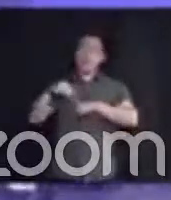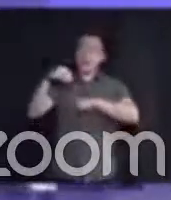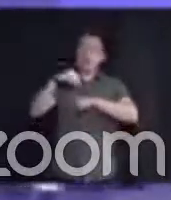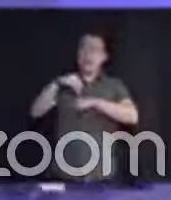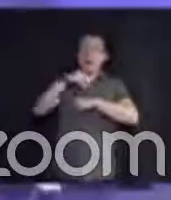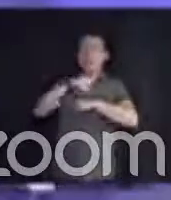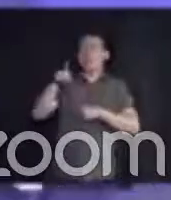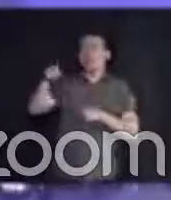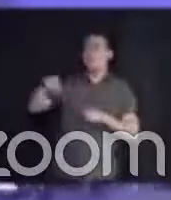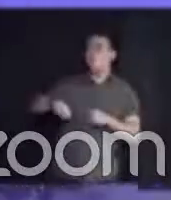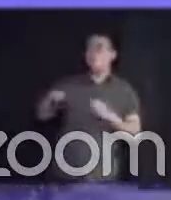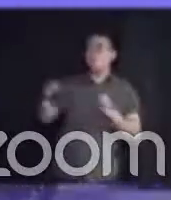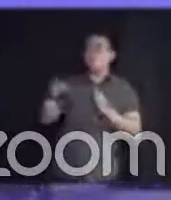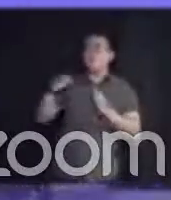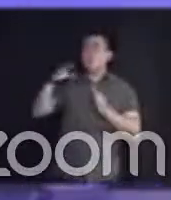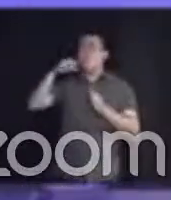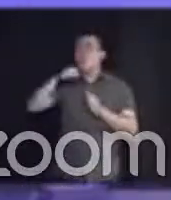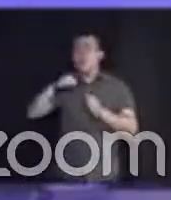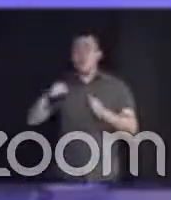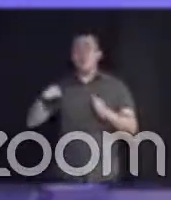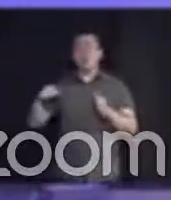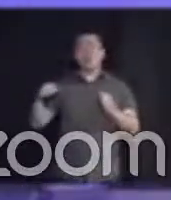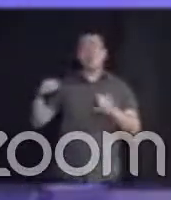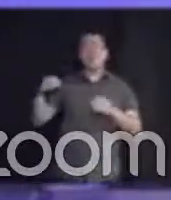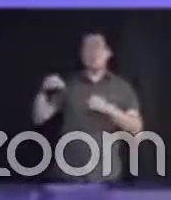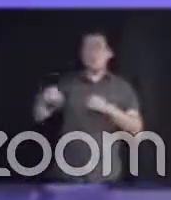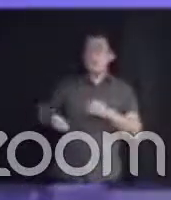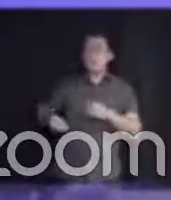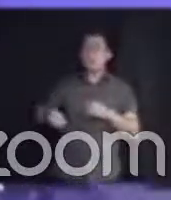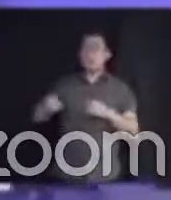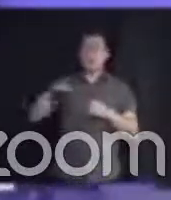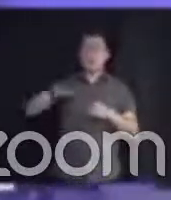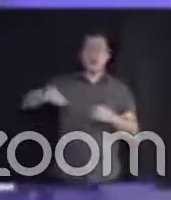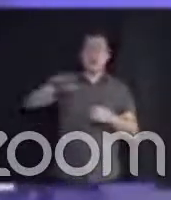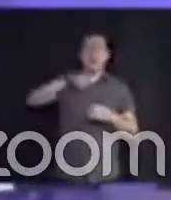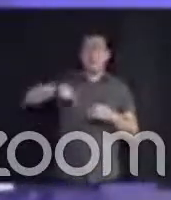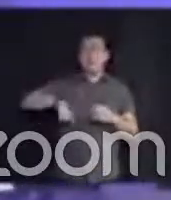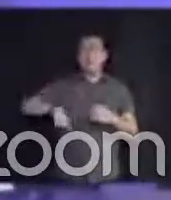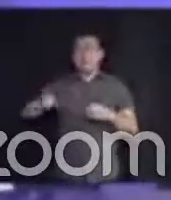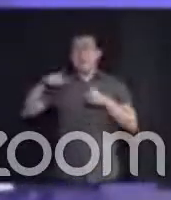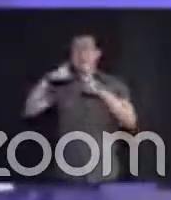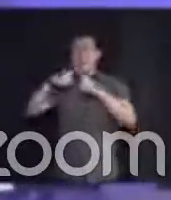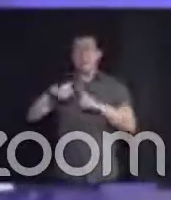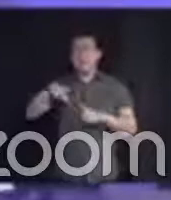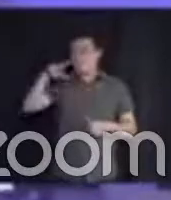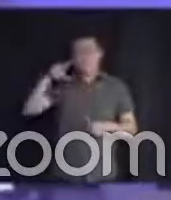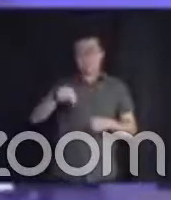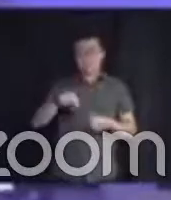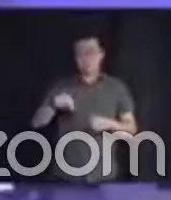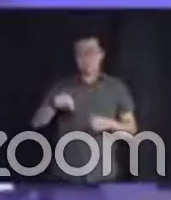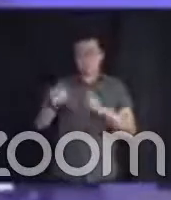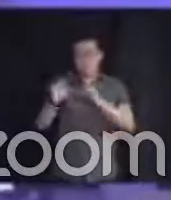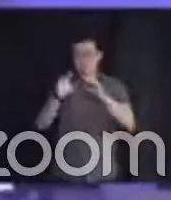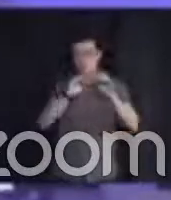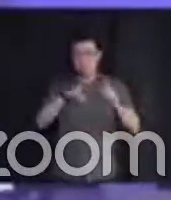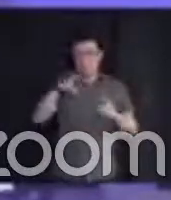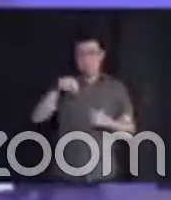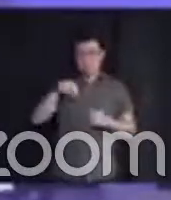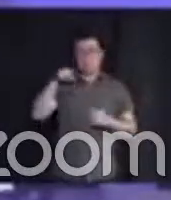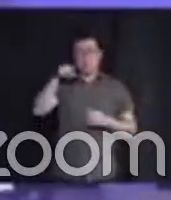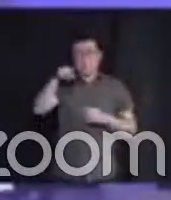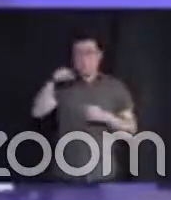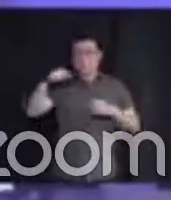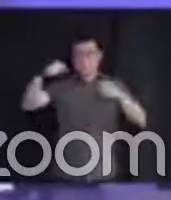ponerse excusas y echarle la culpa al clima, echarle la culpa a las circunstancias y darte cuenta que para poder